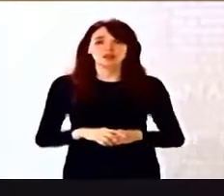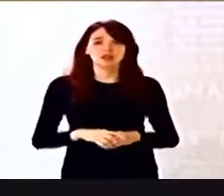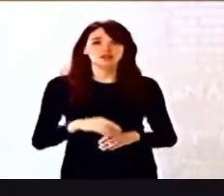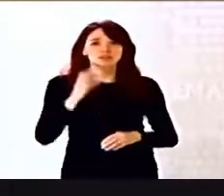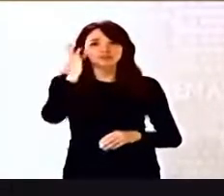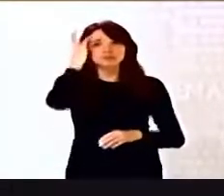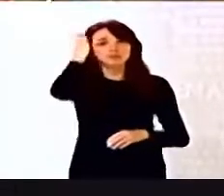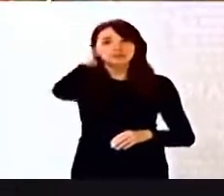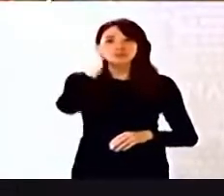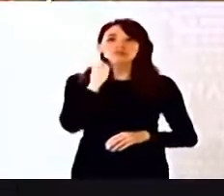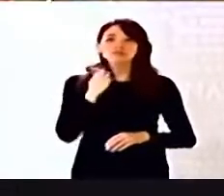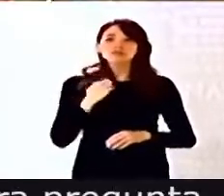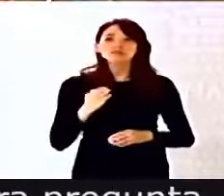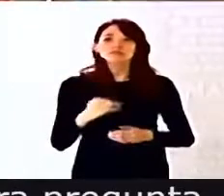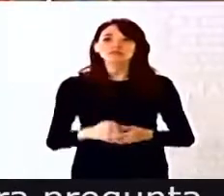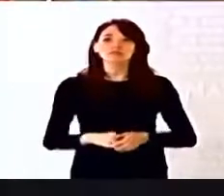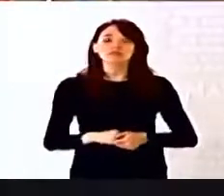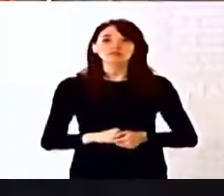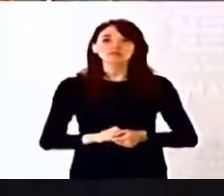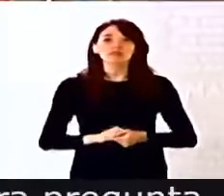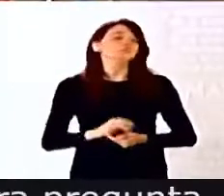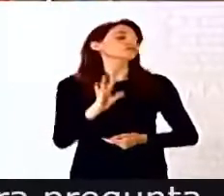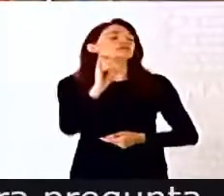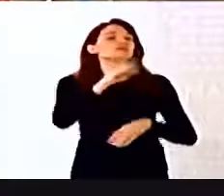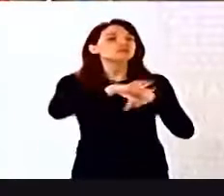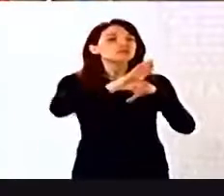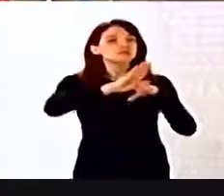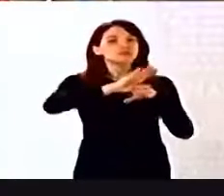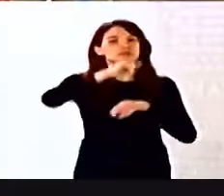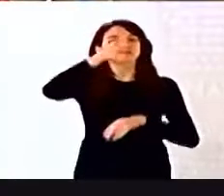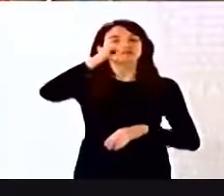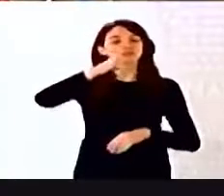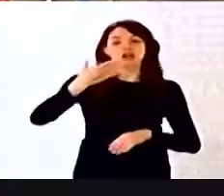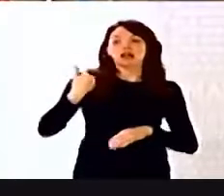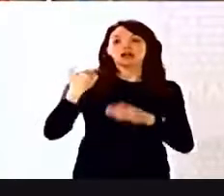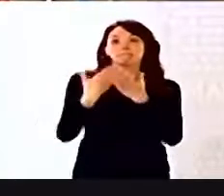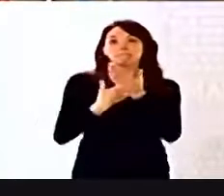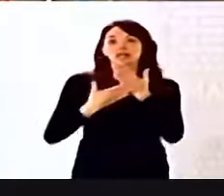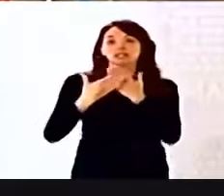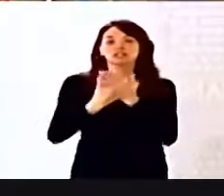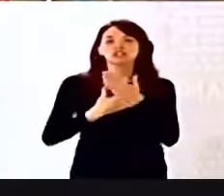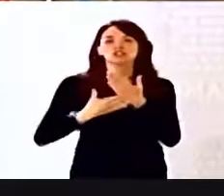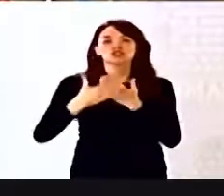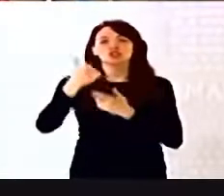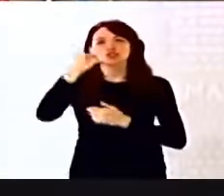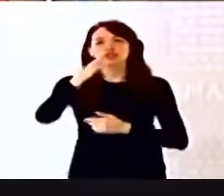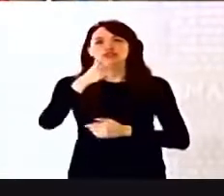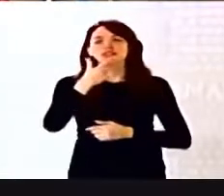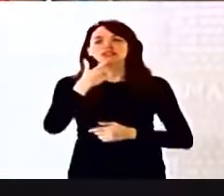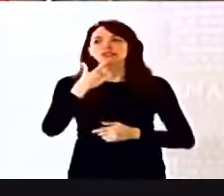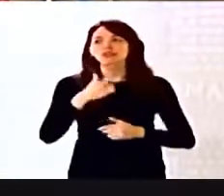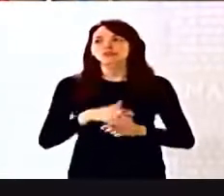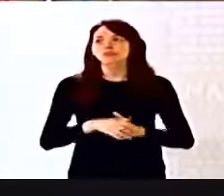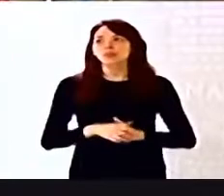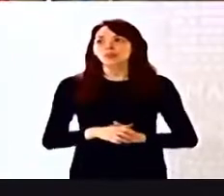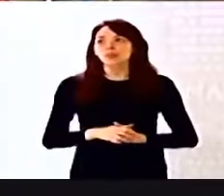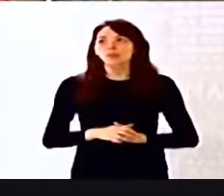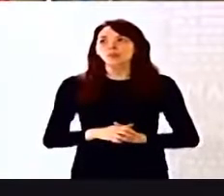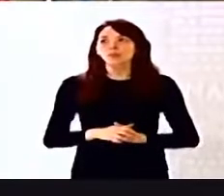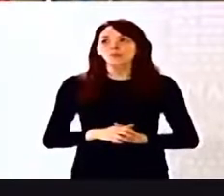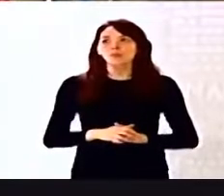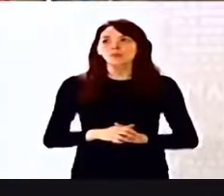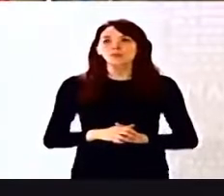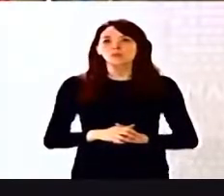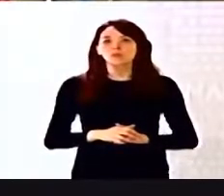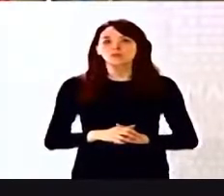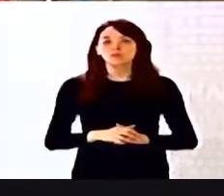¿Escucha? Sí. Sí, consejero, le decía que ayer el ministro Illa habló que había algunas comunidades que no estaban totalmente un segundo, de Belén. acuerdo. Belén, le voy a